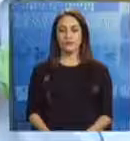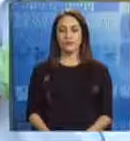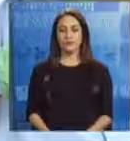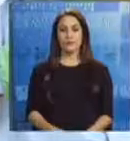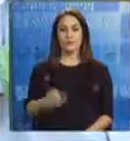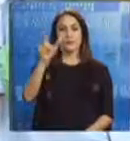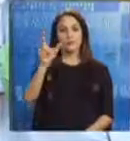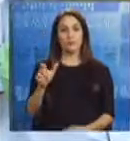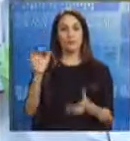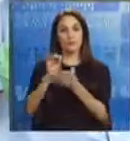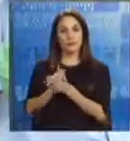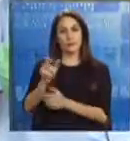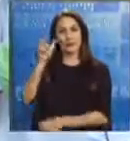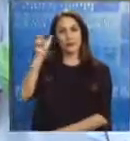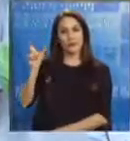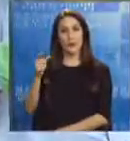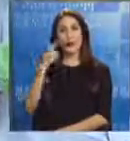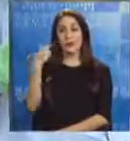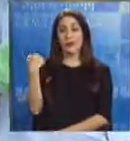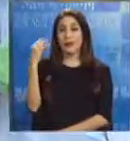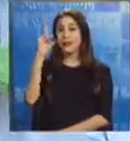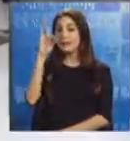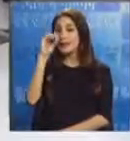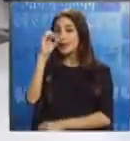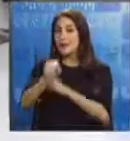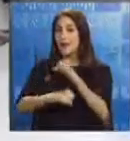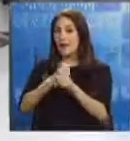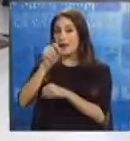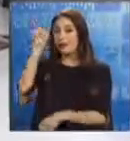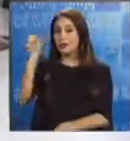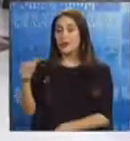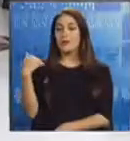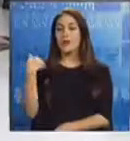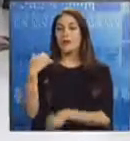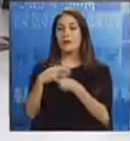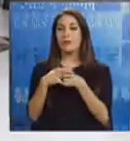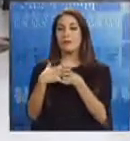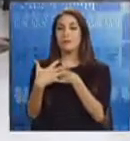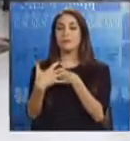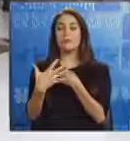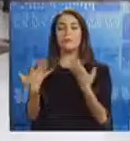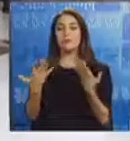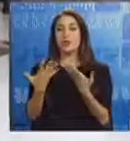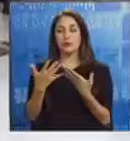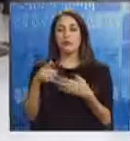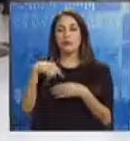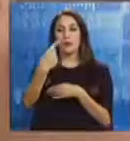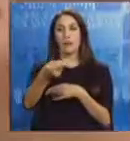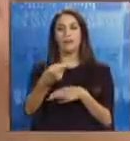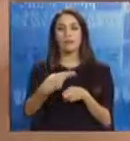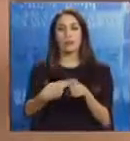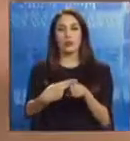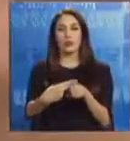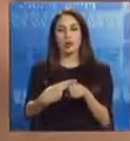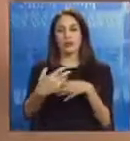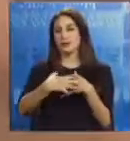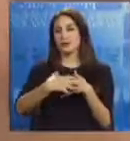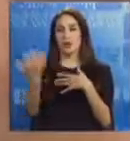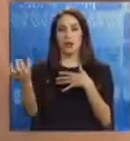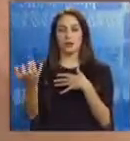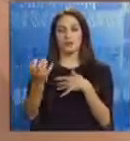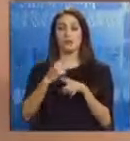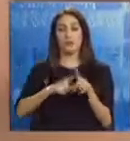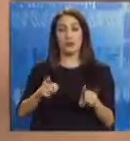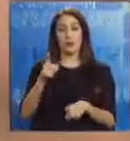Mireya es esposa de José, un hombre de más de 70 años de edad que tiene un tumor cancerígeno que será extraído en los próximos días. Dice que gracias a